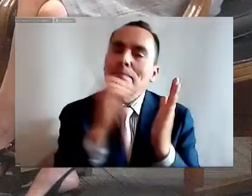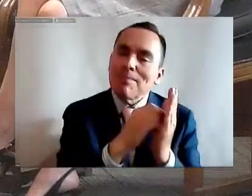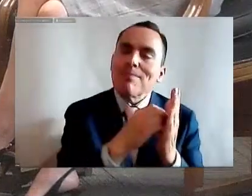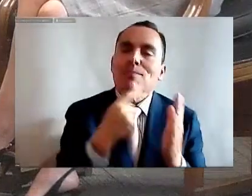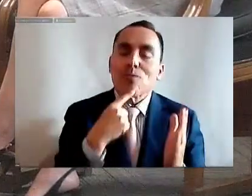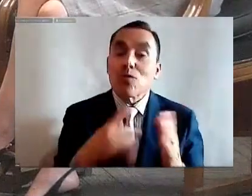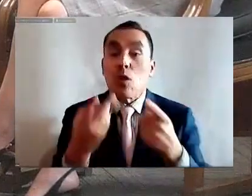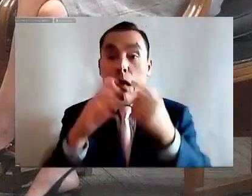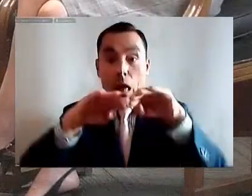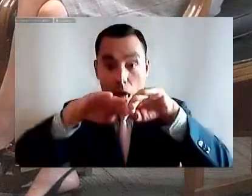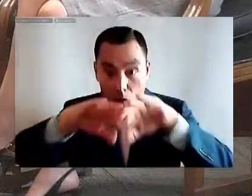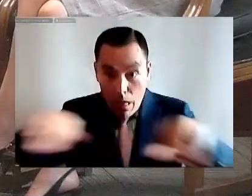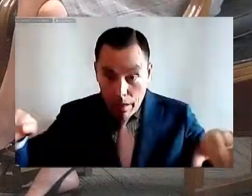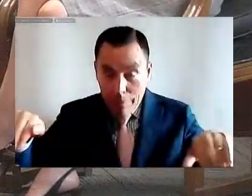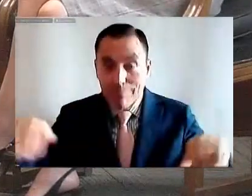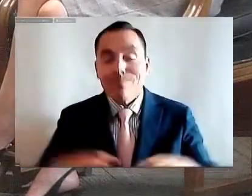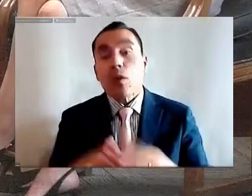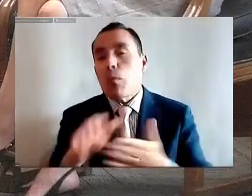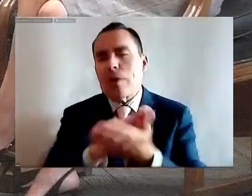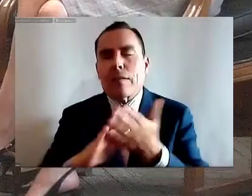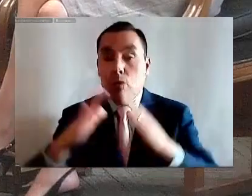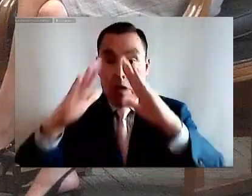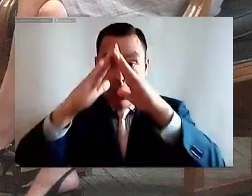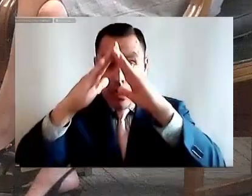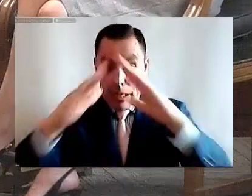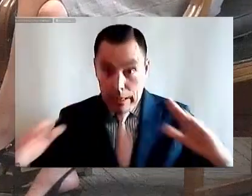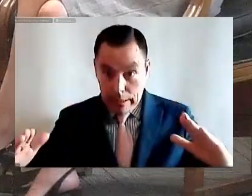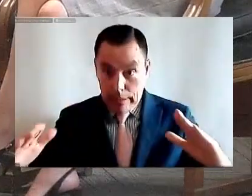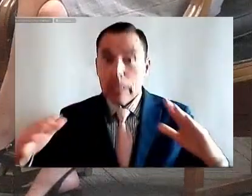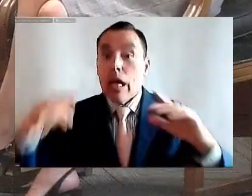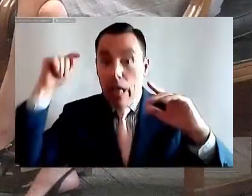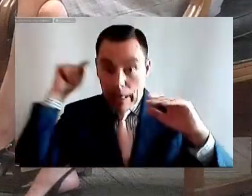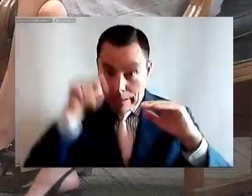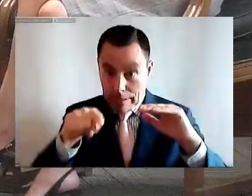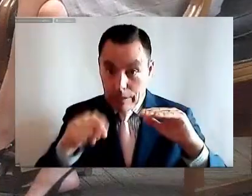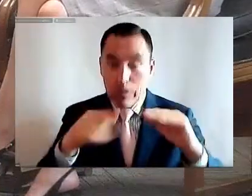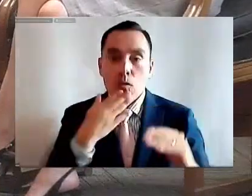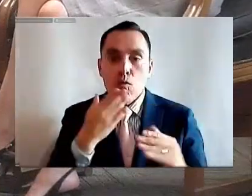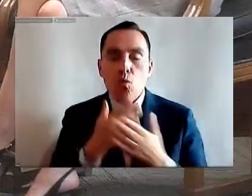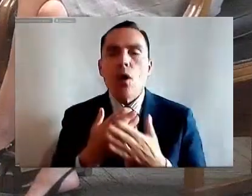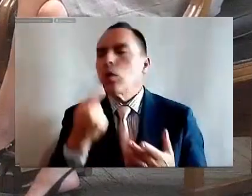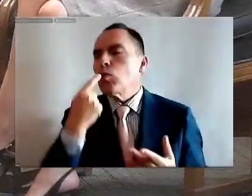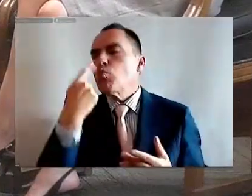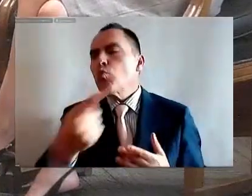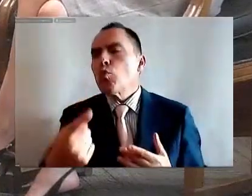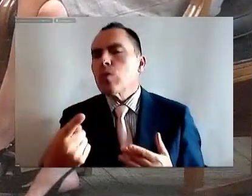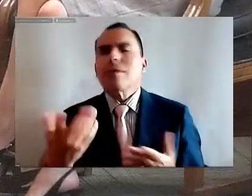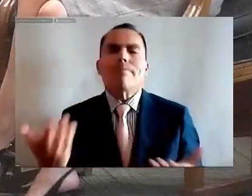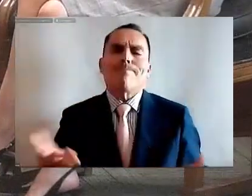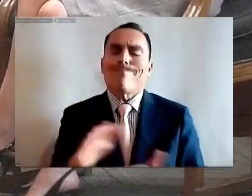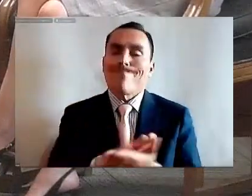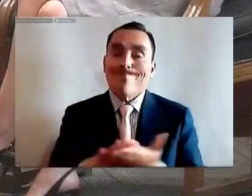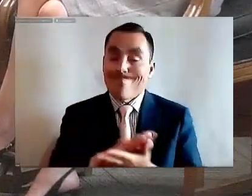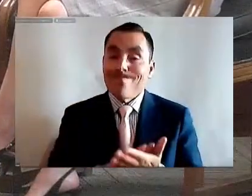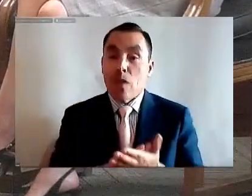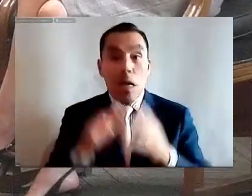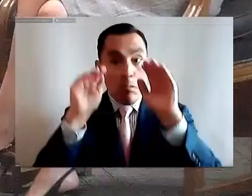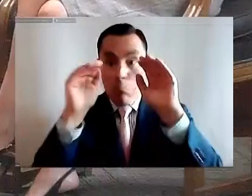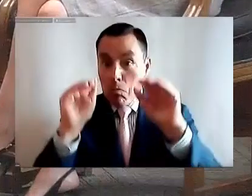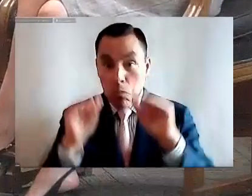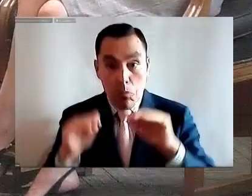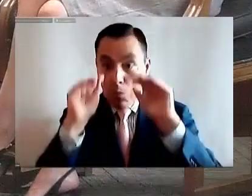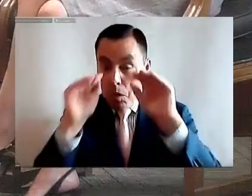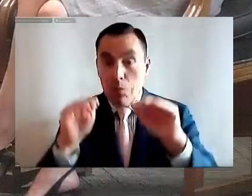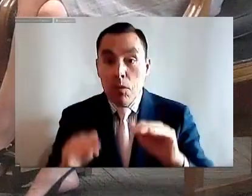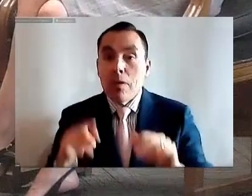del inmueble en que residía esta pareja, también se plantea siempre el mismo caso y en estas situaciones es